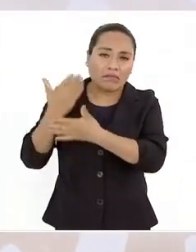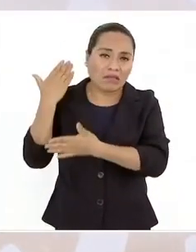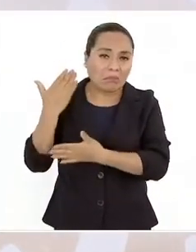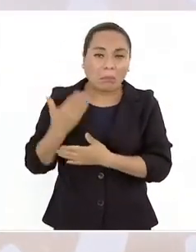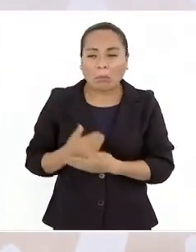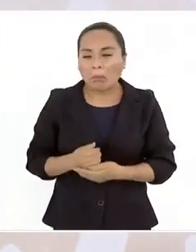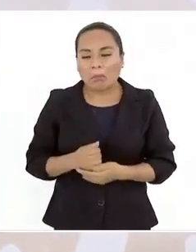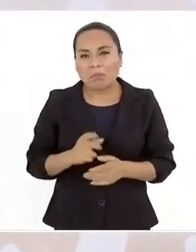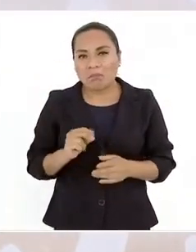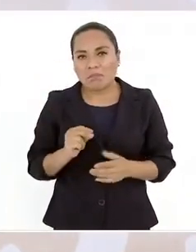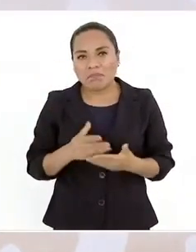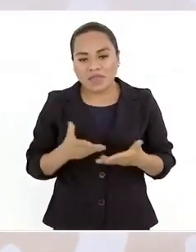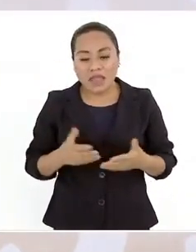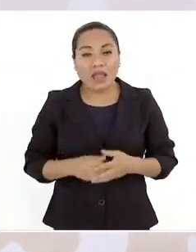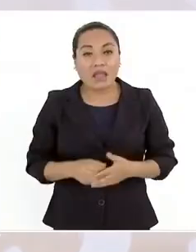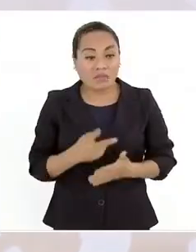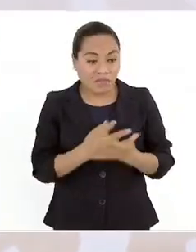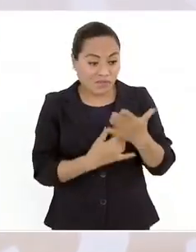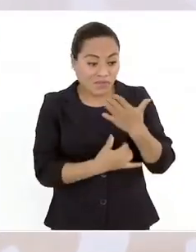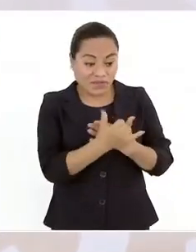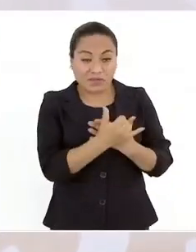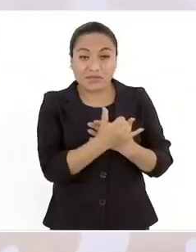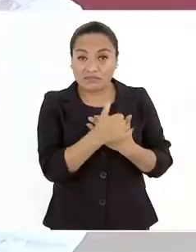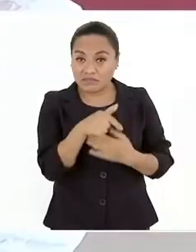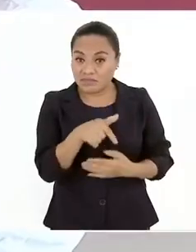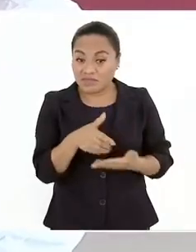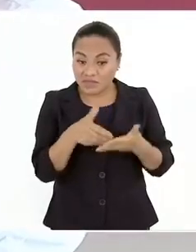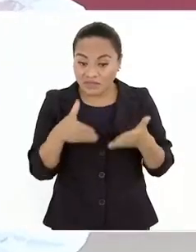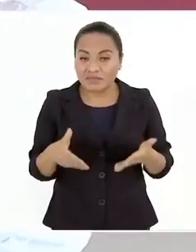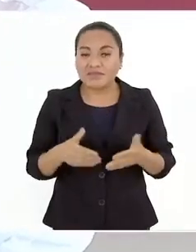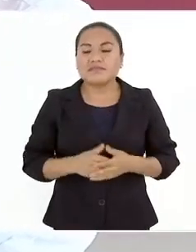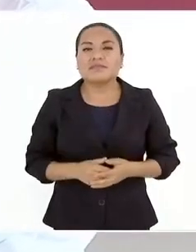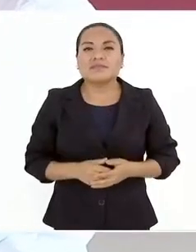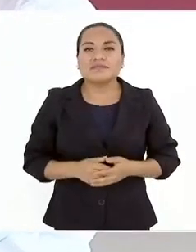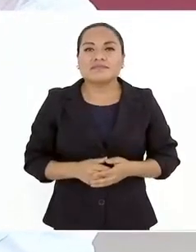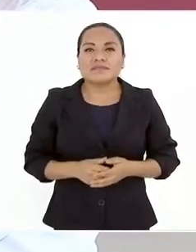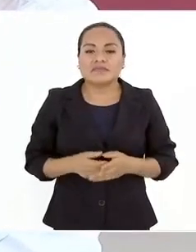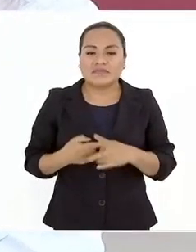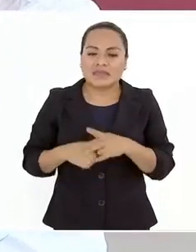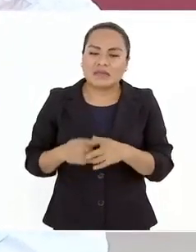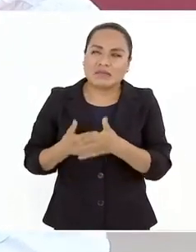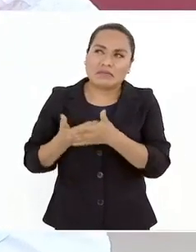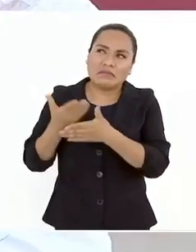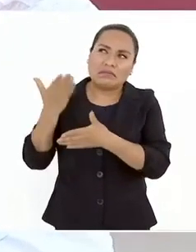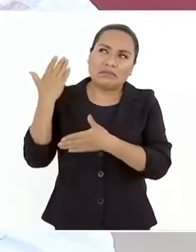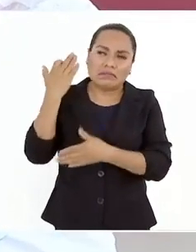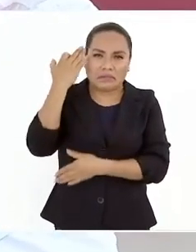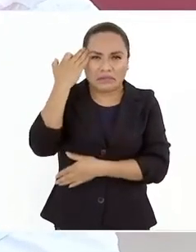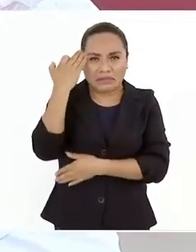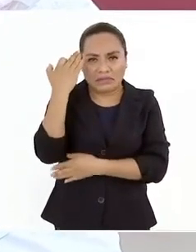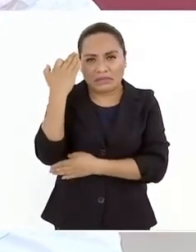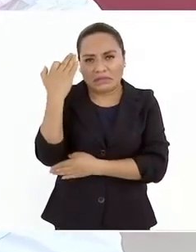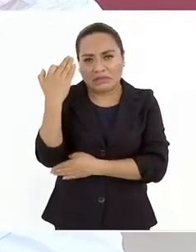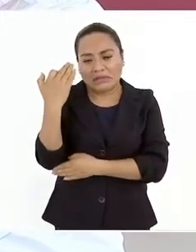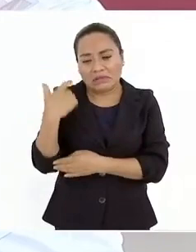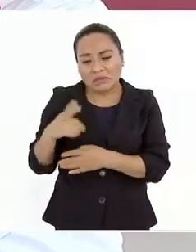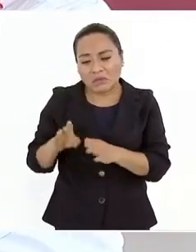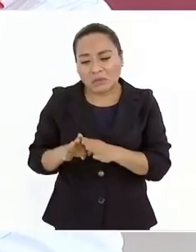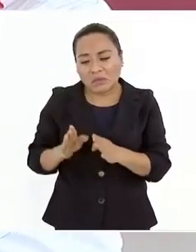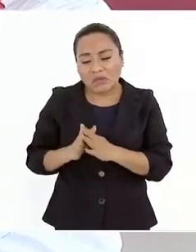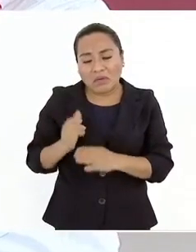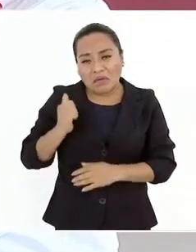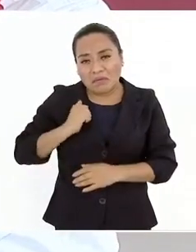Este es un proyecto que viene desde la época colonial.